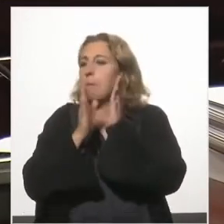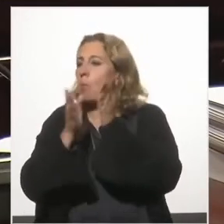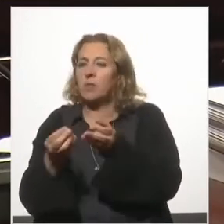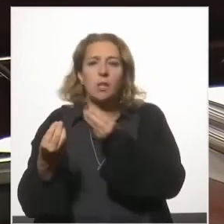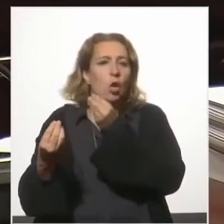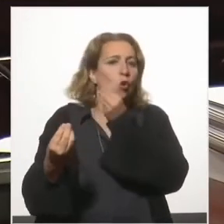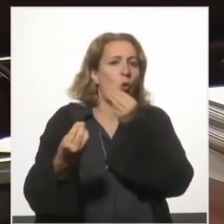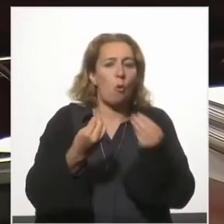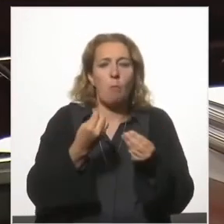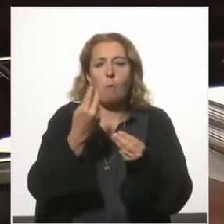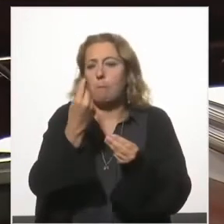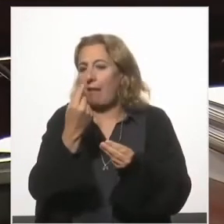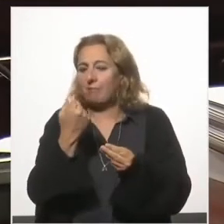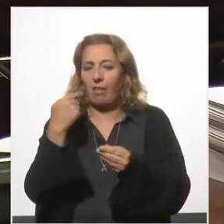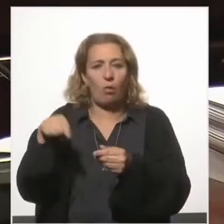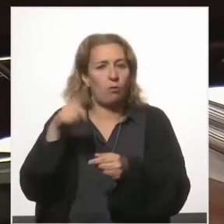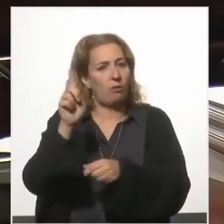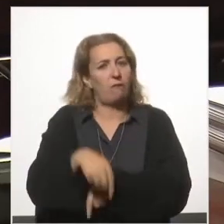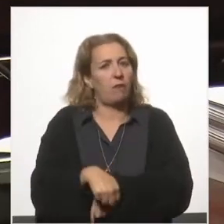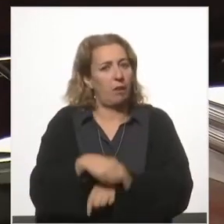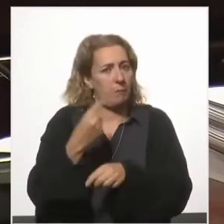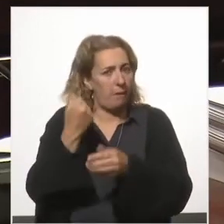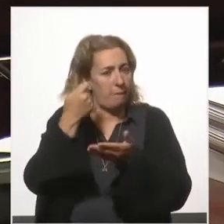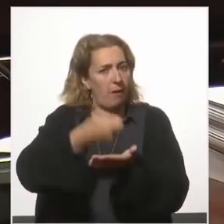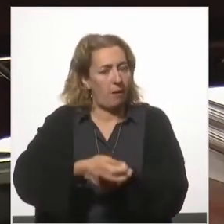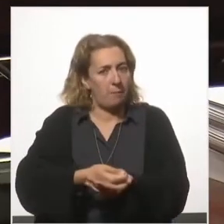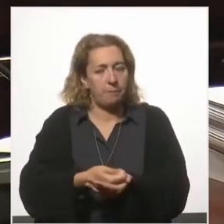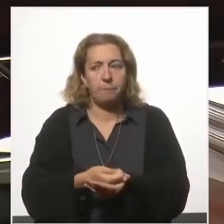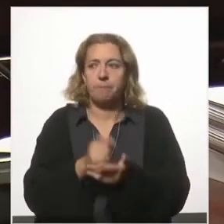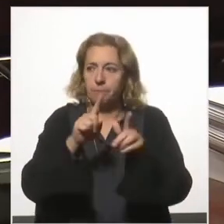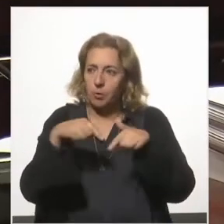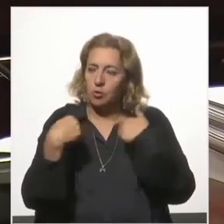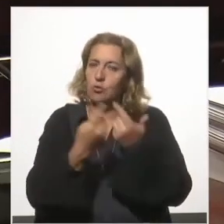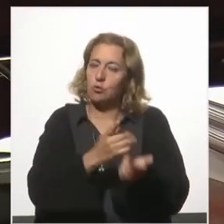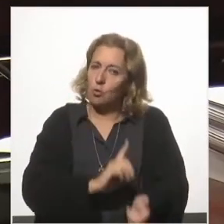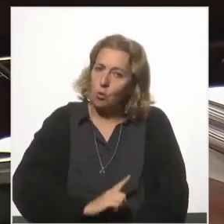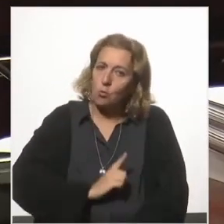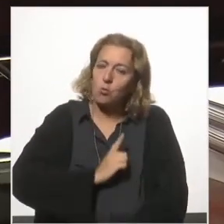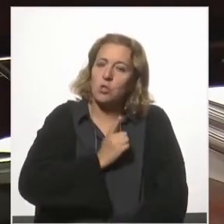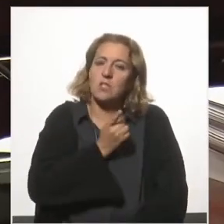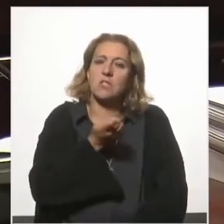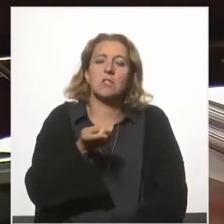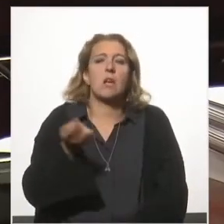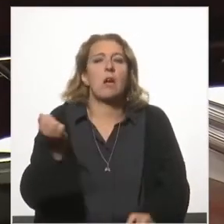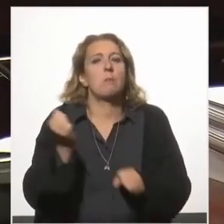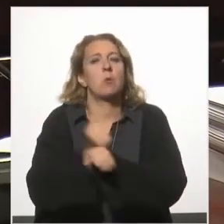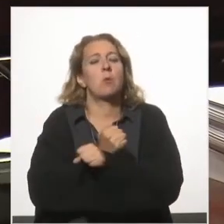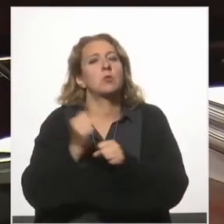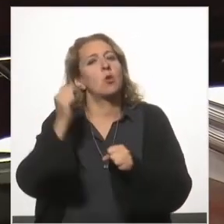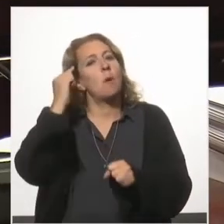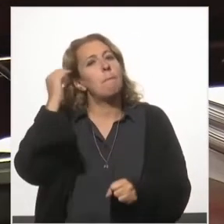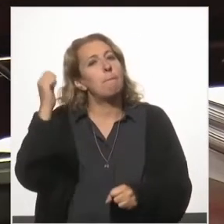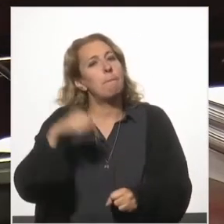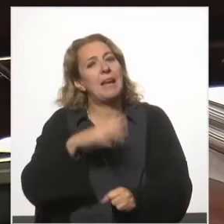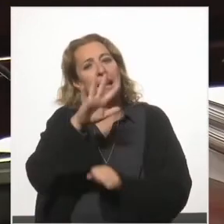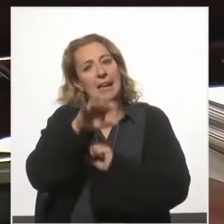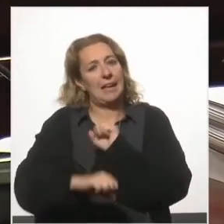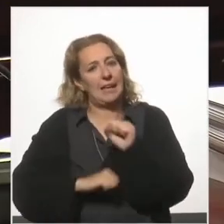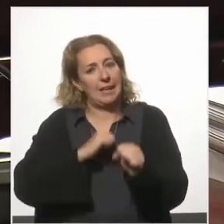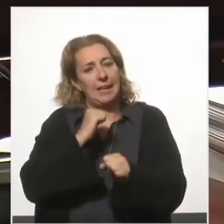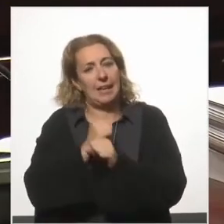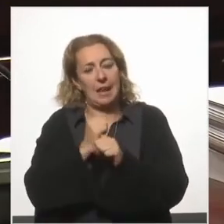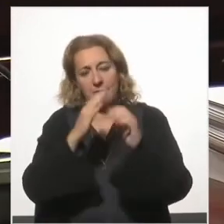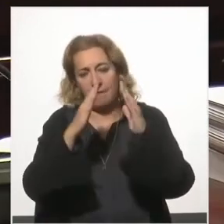financiar. Y nos enorgullece particularmente la aprobación del plan quinquenal de vivienda